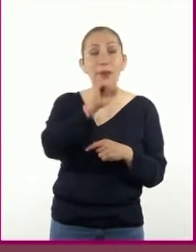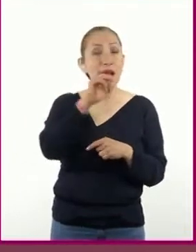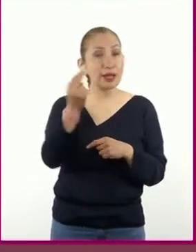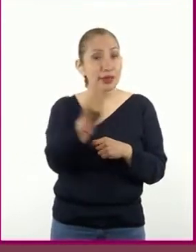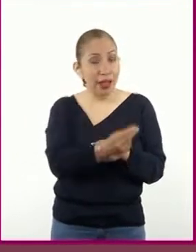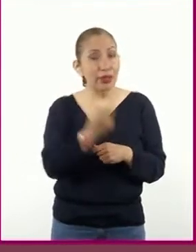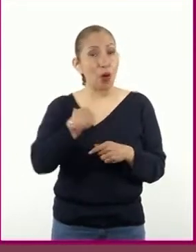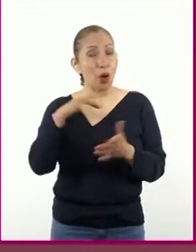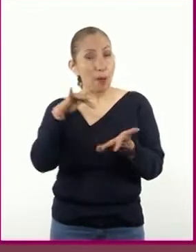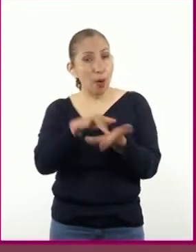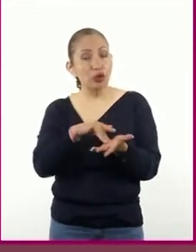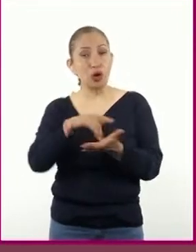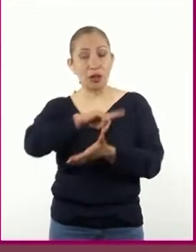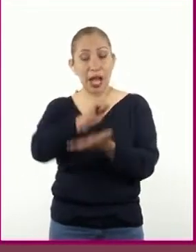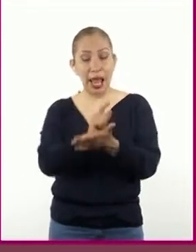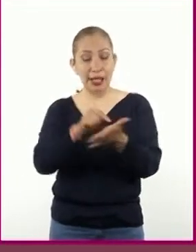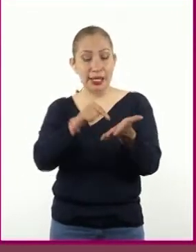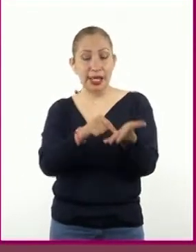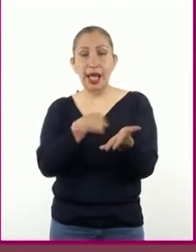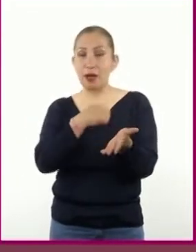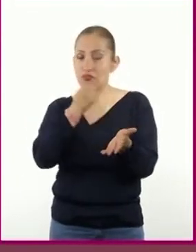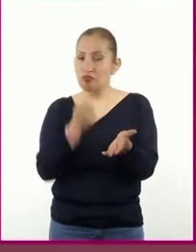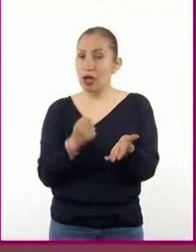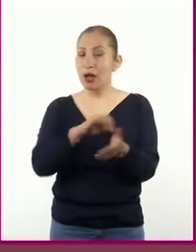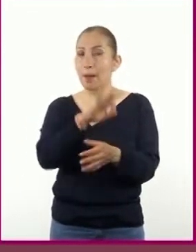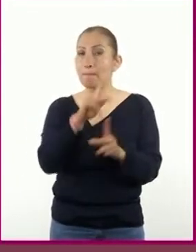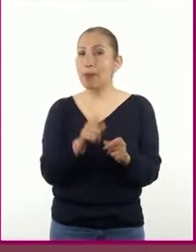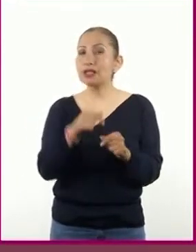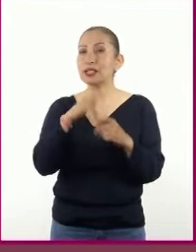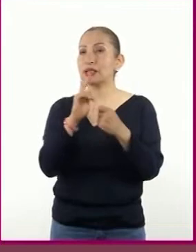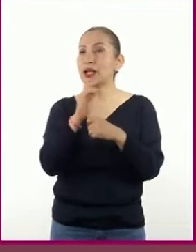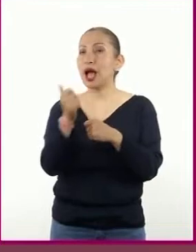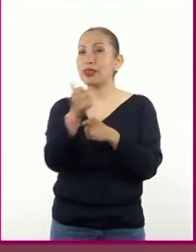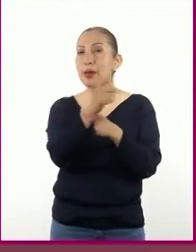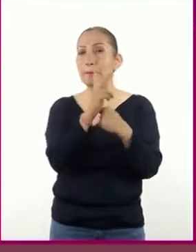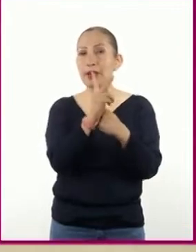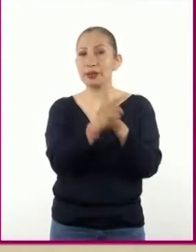requiere tener un respaldo jurídico que garantice la paz en los países del mundo.